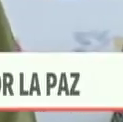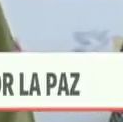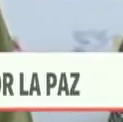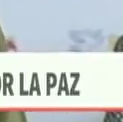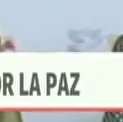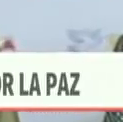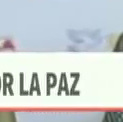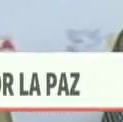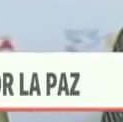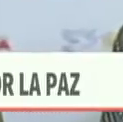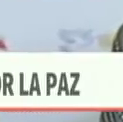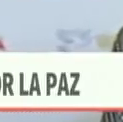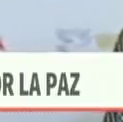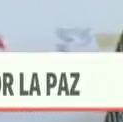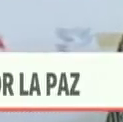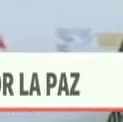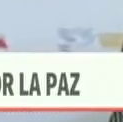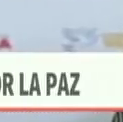profundas.